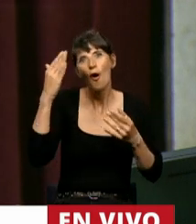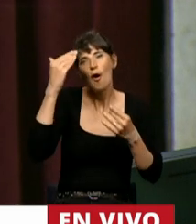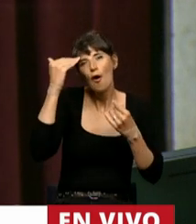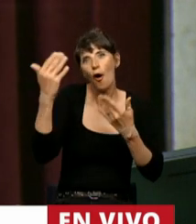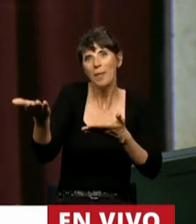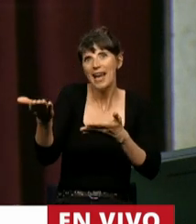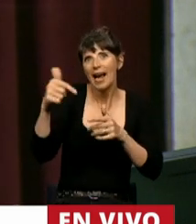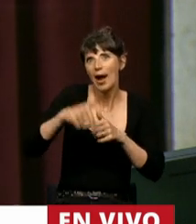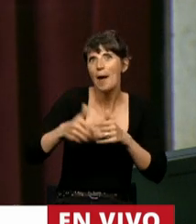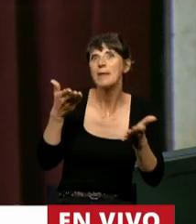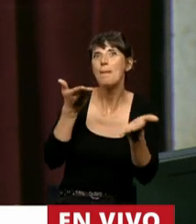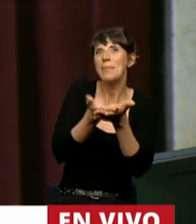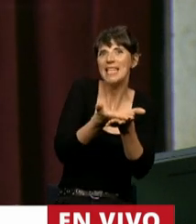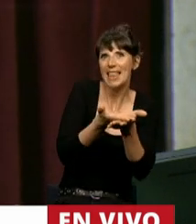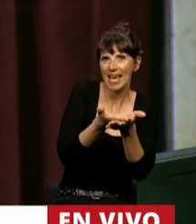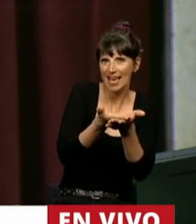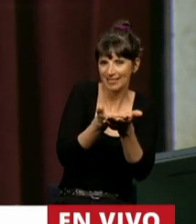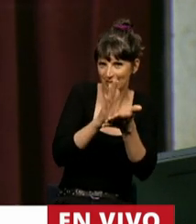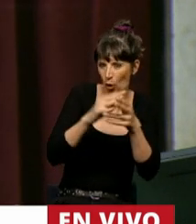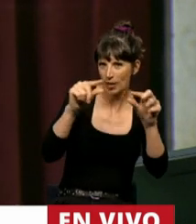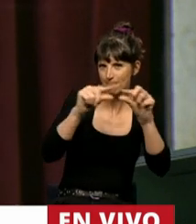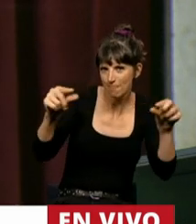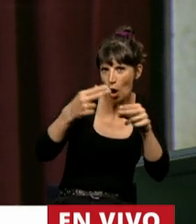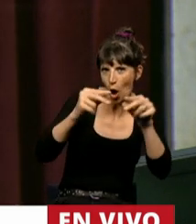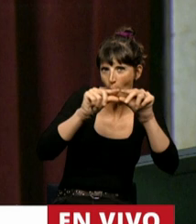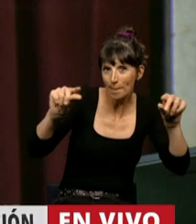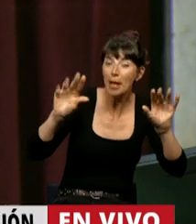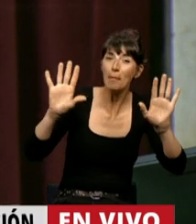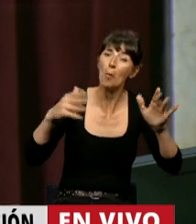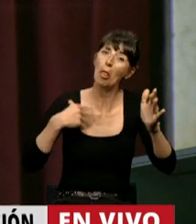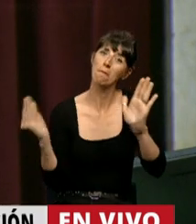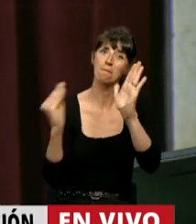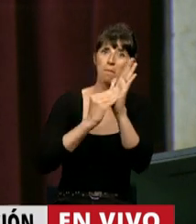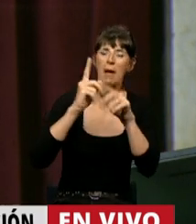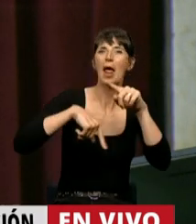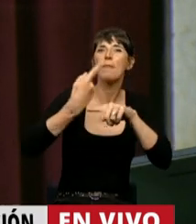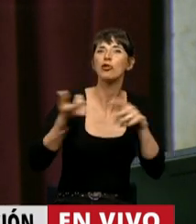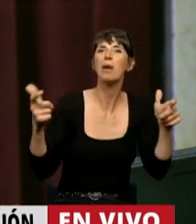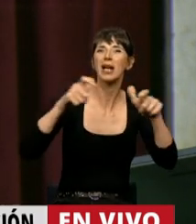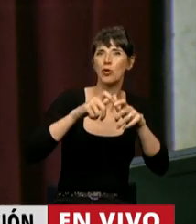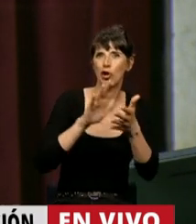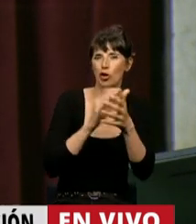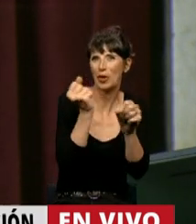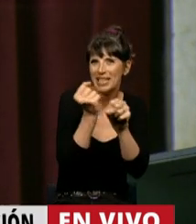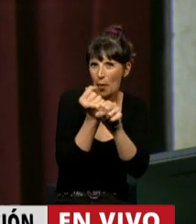reglamentariamente pero en todo caso lo lo pongo como tema para la próxima reunión de labor parlamentaria